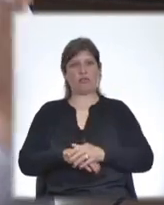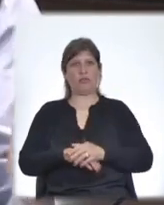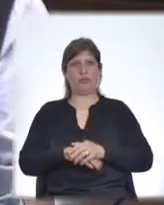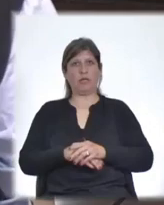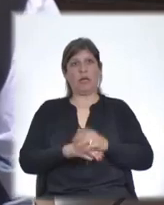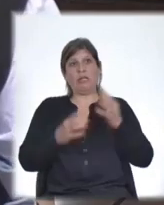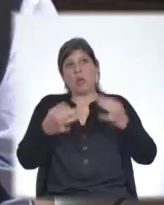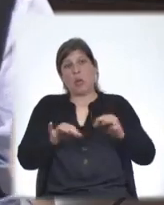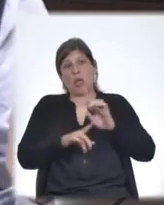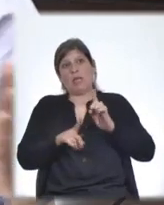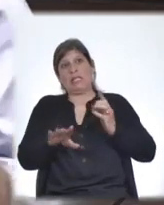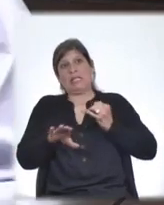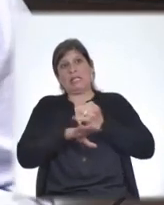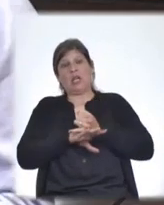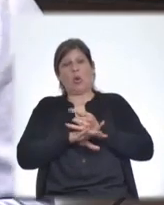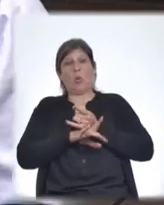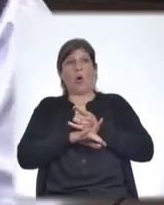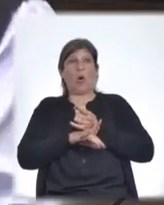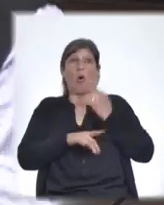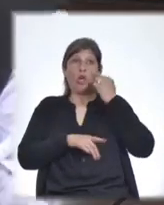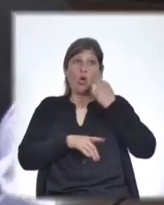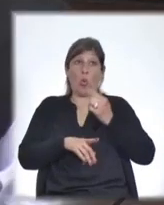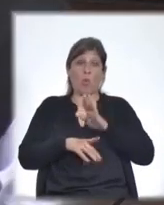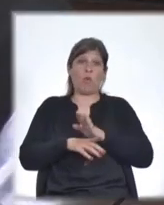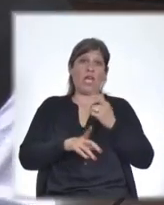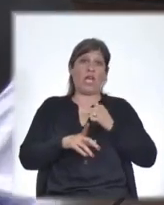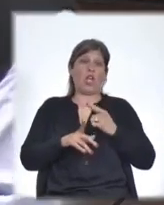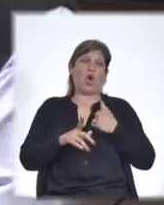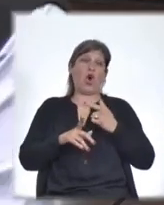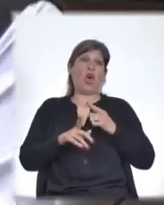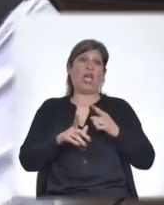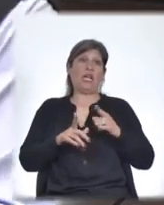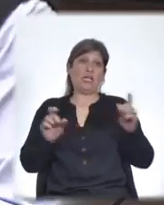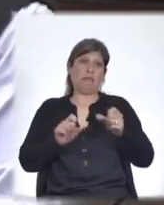Seguramente se equivocó de las cifras el señor legislador,